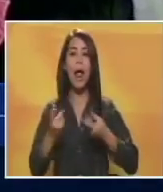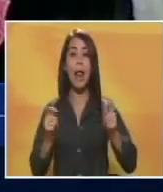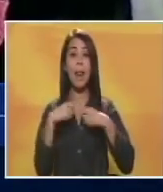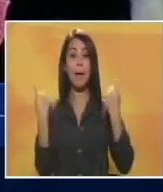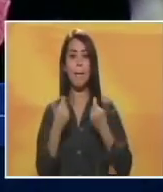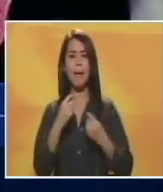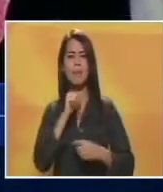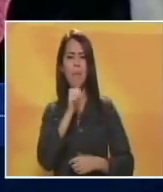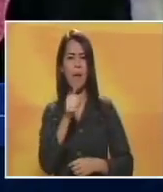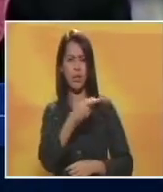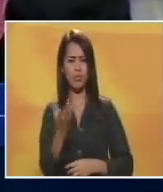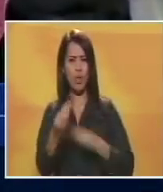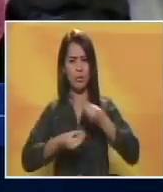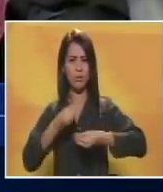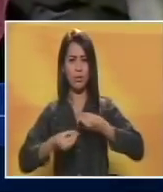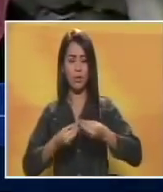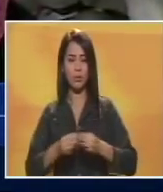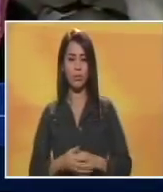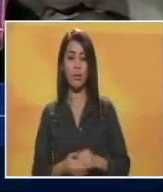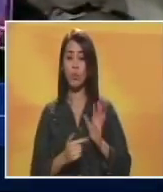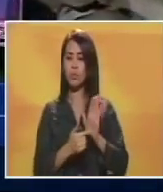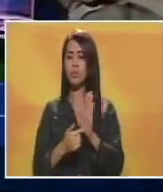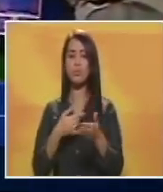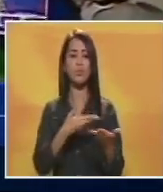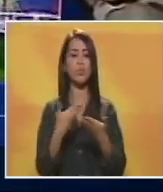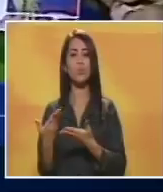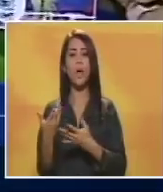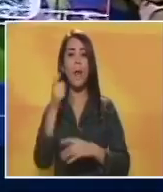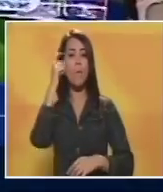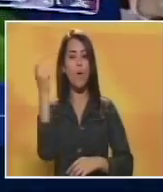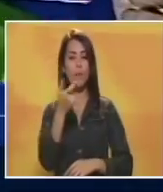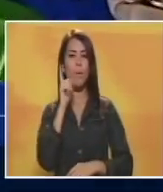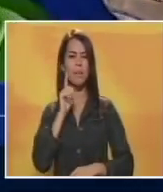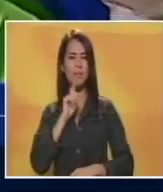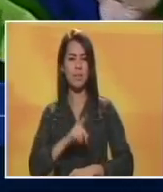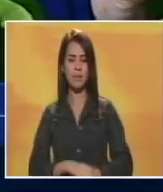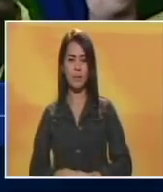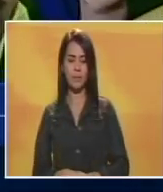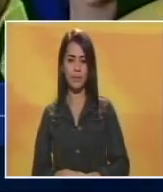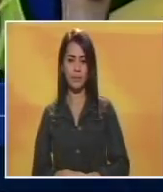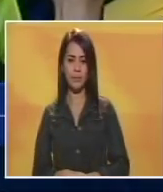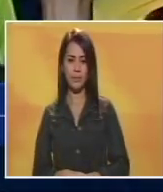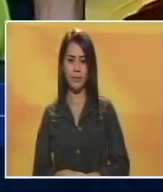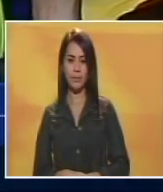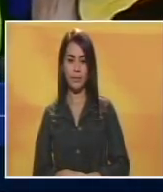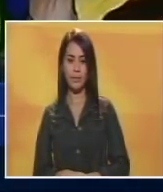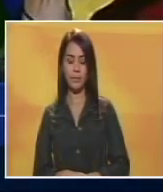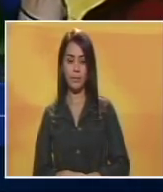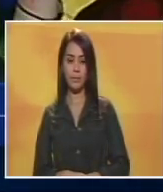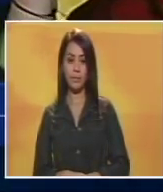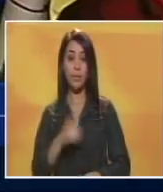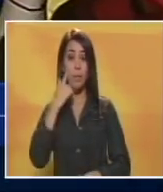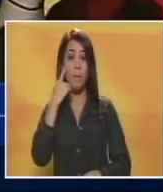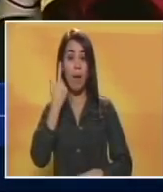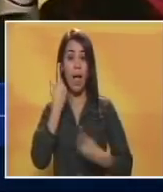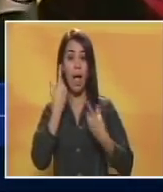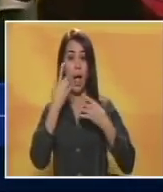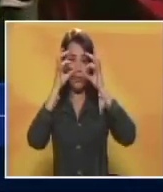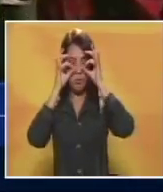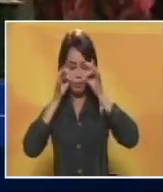de que el carnet de la patria tiene la culpa de su pérdida. No busquen el carnet de la patria la